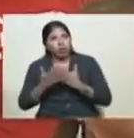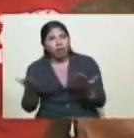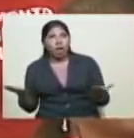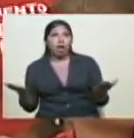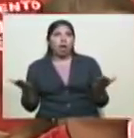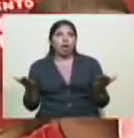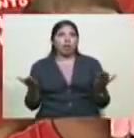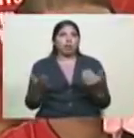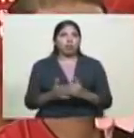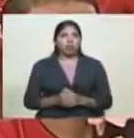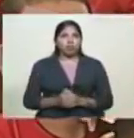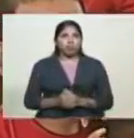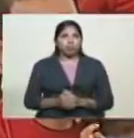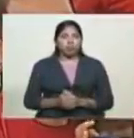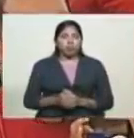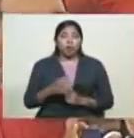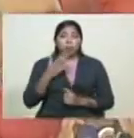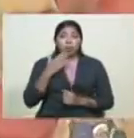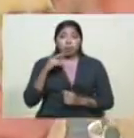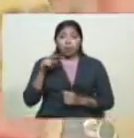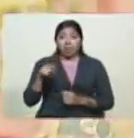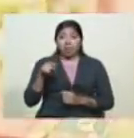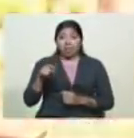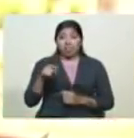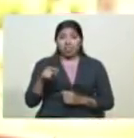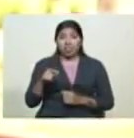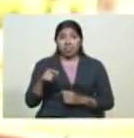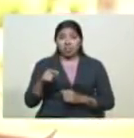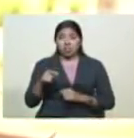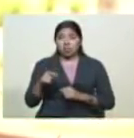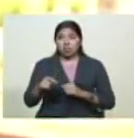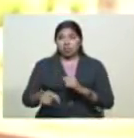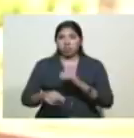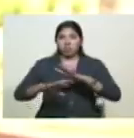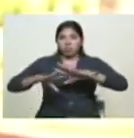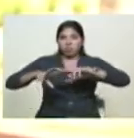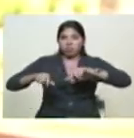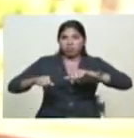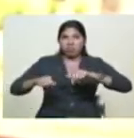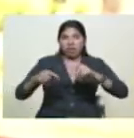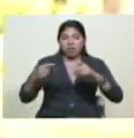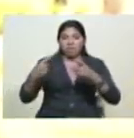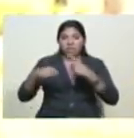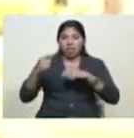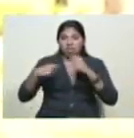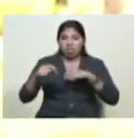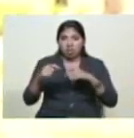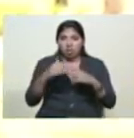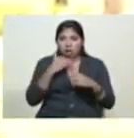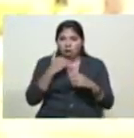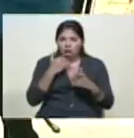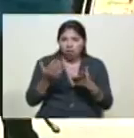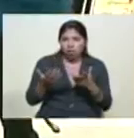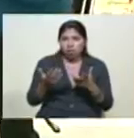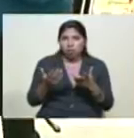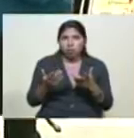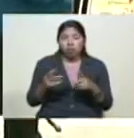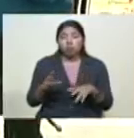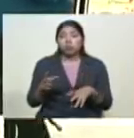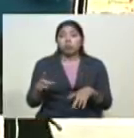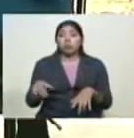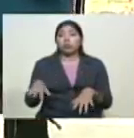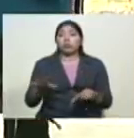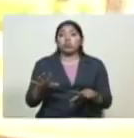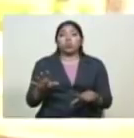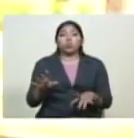este urbanismo fuese un urbanismo hecho para el capitalismo, para ser vendido, presidente. Imagínate. Aquí nada más viviesen, son los